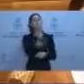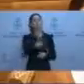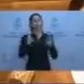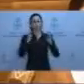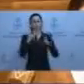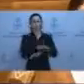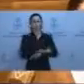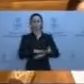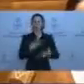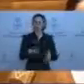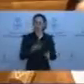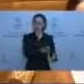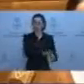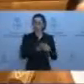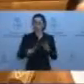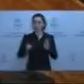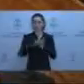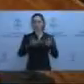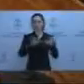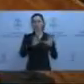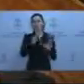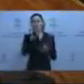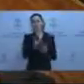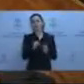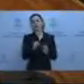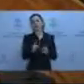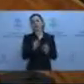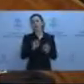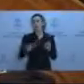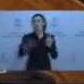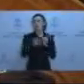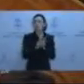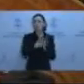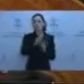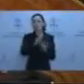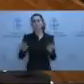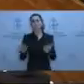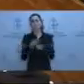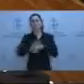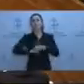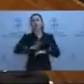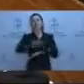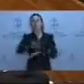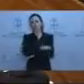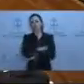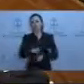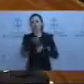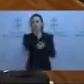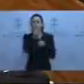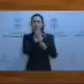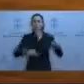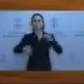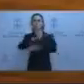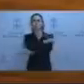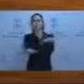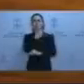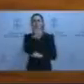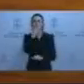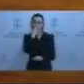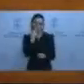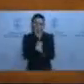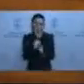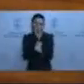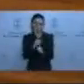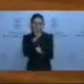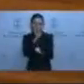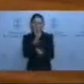Gobierno. Señoría, en relación al artículo 10 de la Ley 4/95 de 6 de abril sobre información del grado de cumplimiento de las declaraciones de incompatibilidades, intereses y actividades y